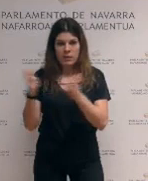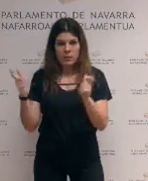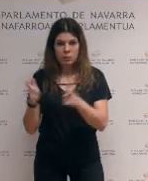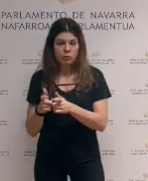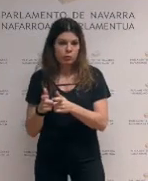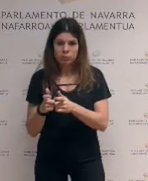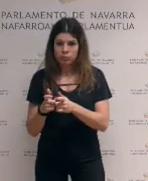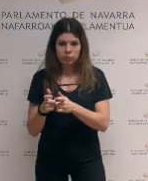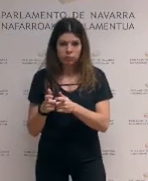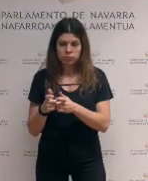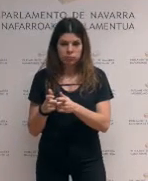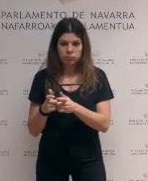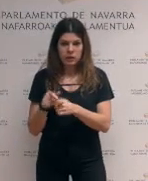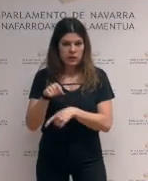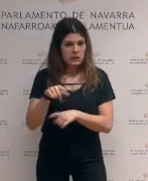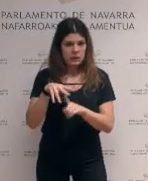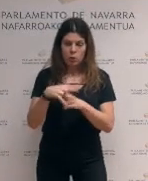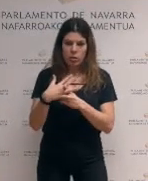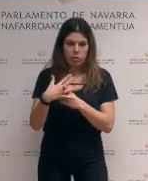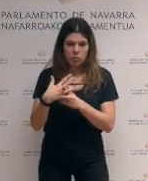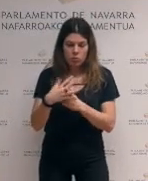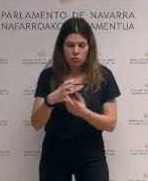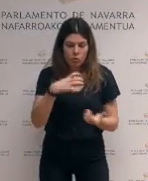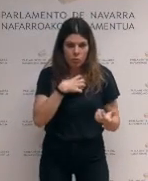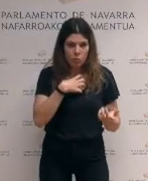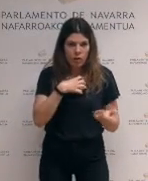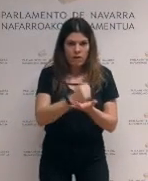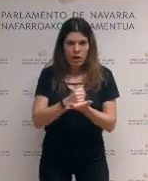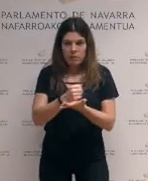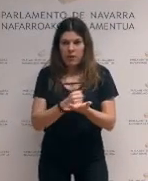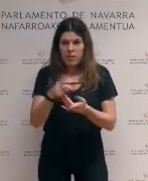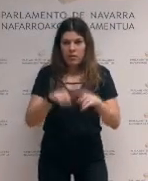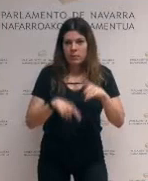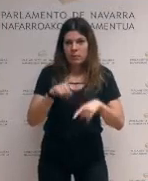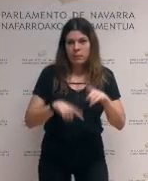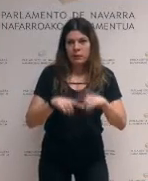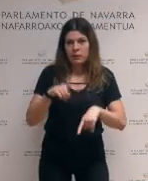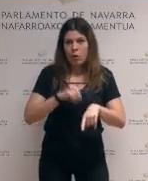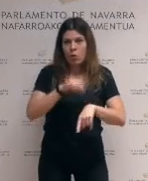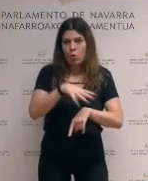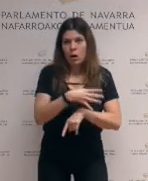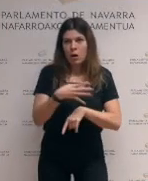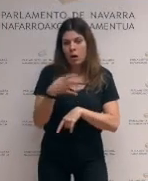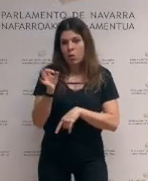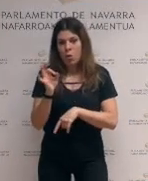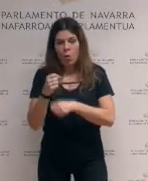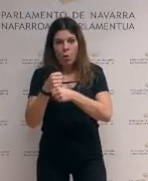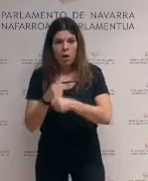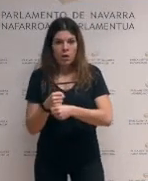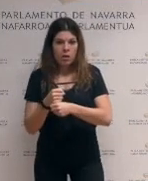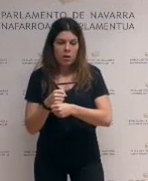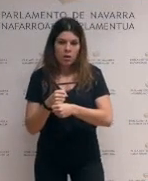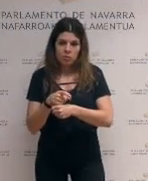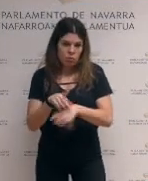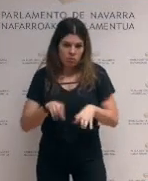Nunca tendríamos que haber llegado a estas situaciones en la que la viabilidad de algunas farmacias dependa de sus horarios o dependa de las guardias que